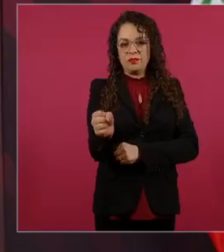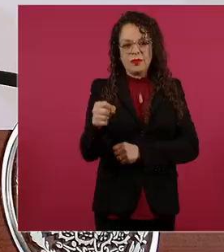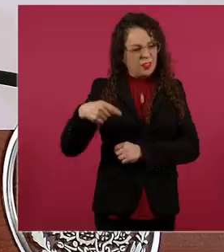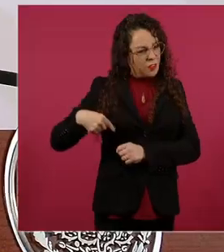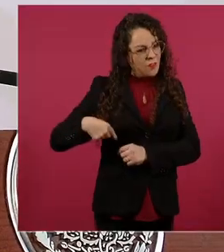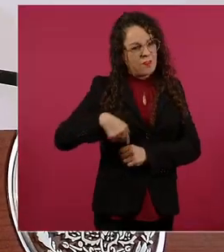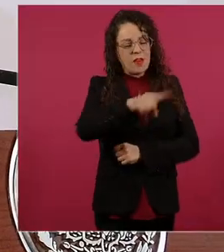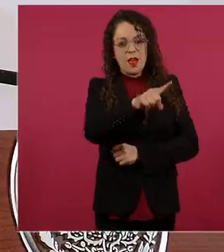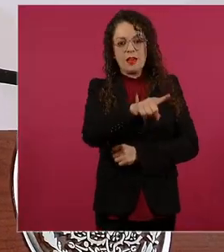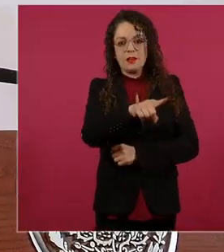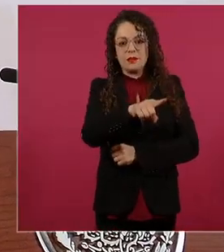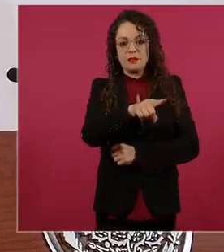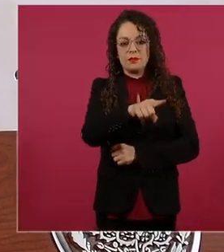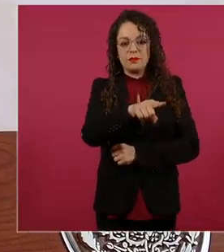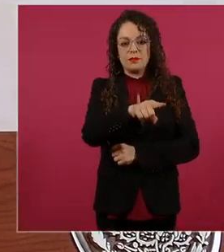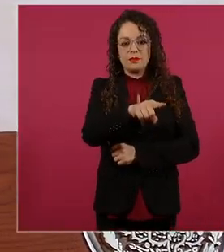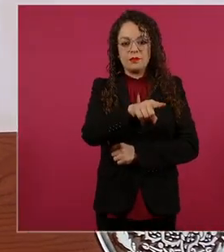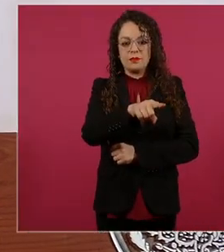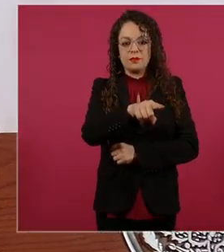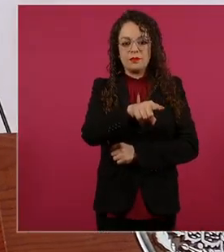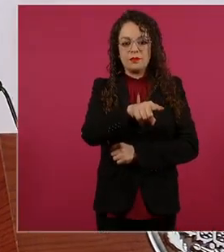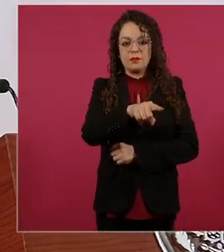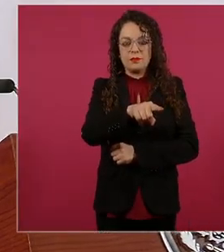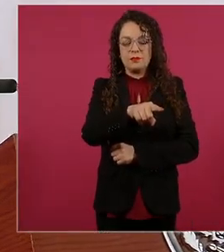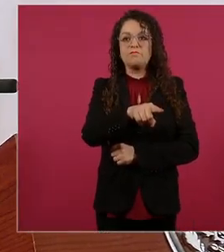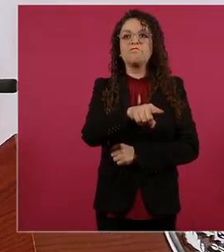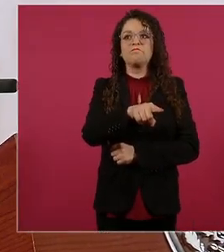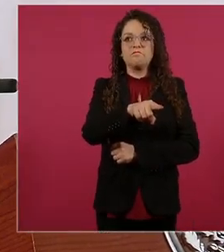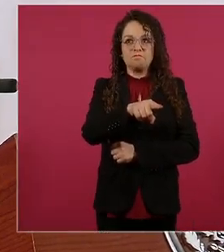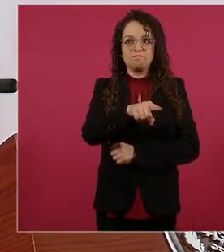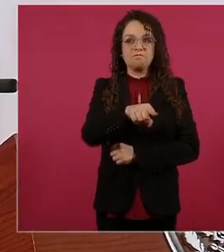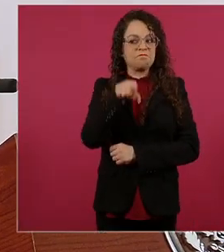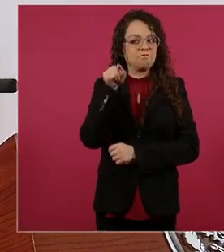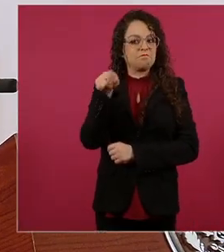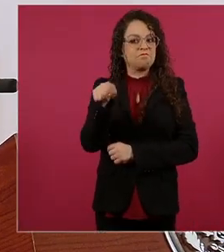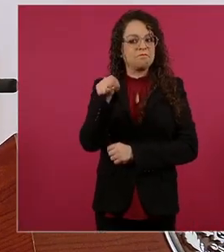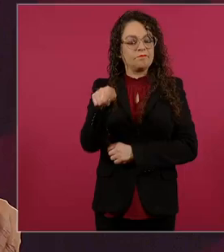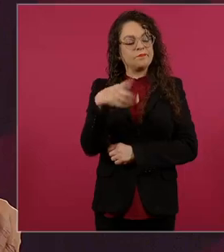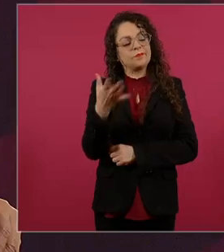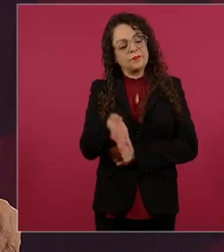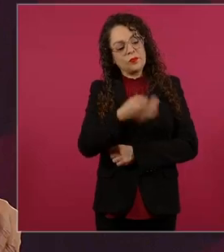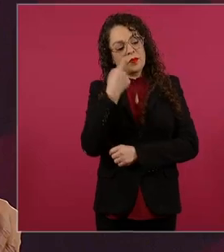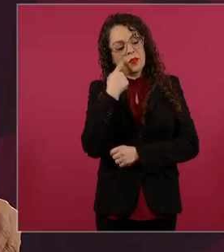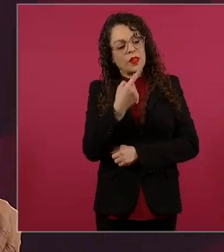y él los va a juzgar